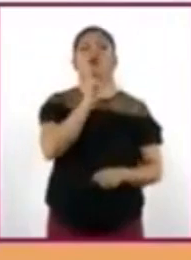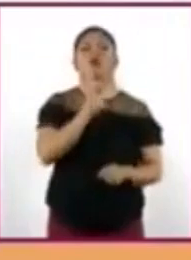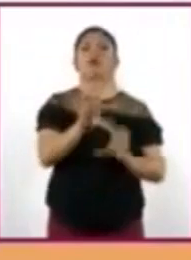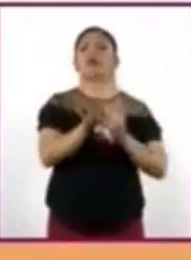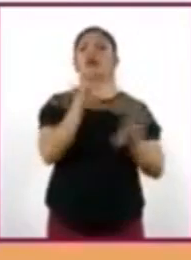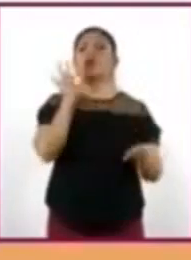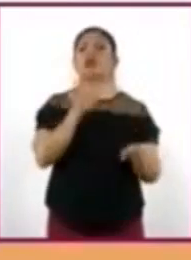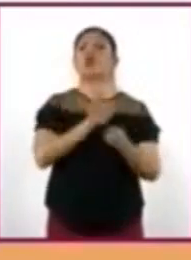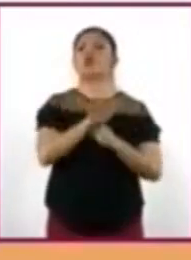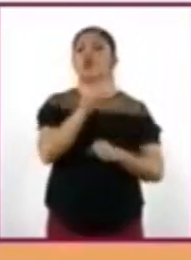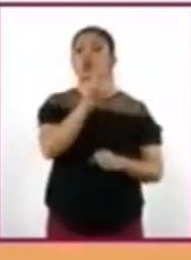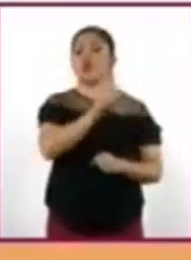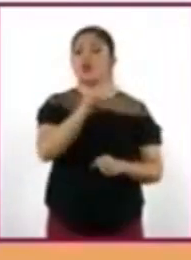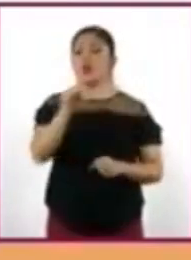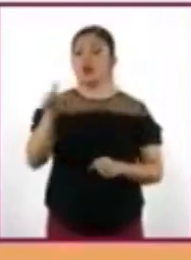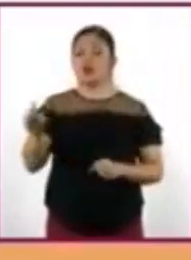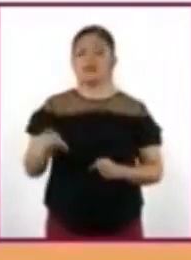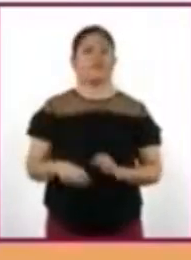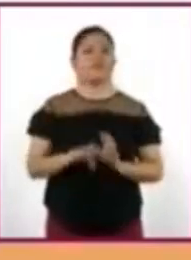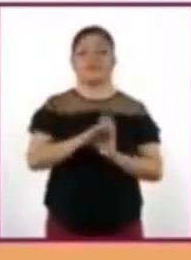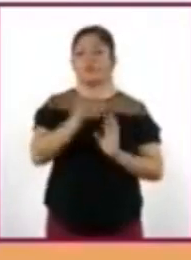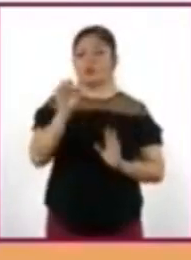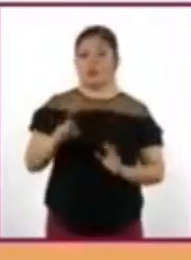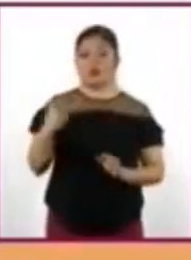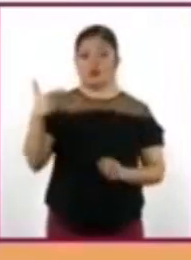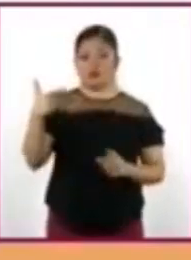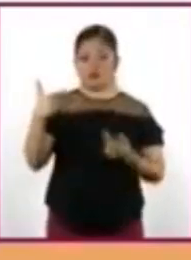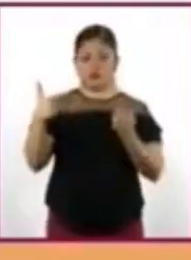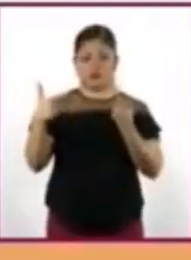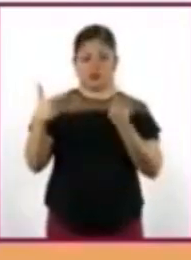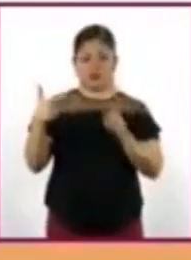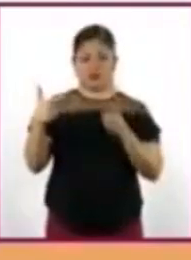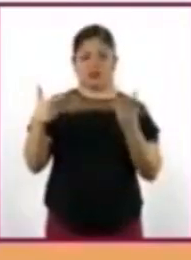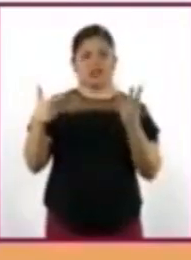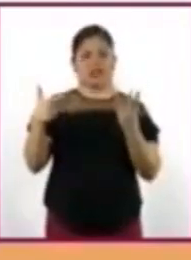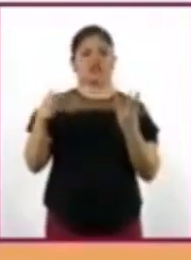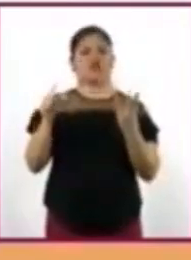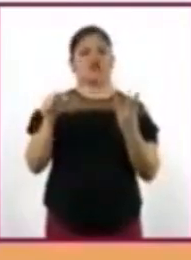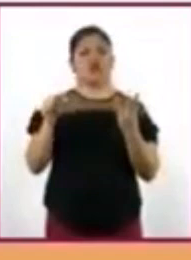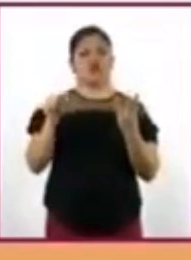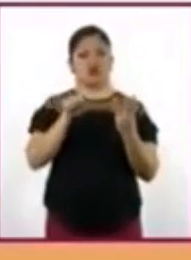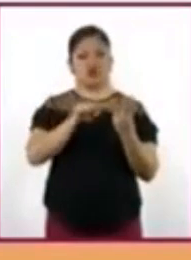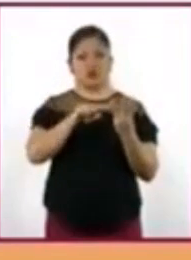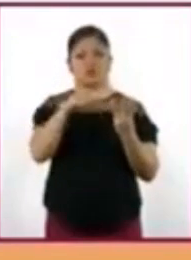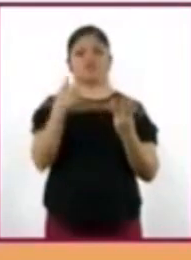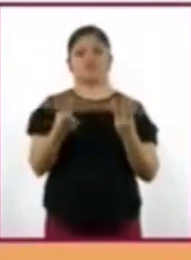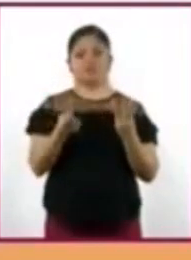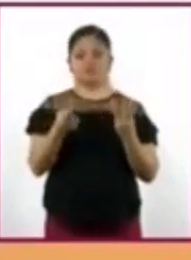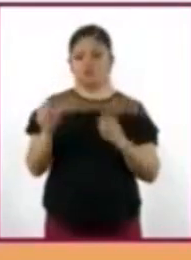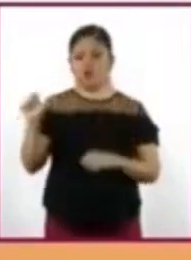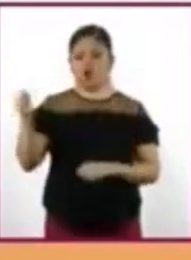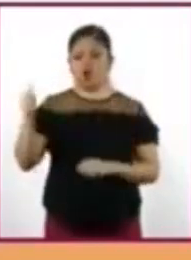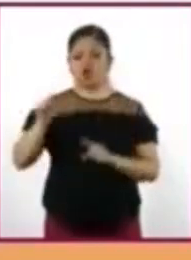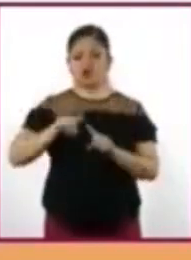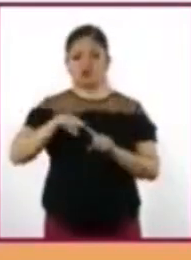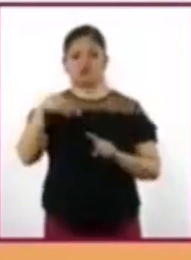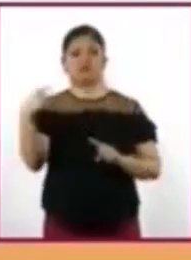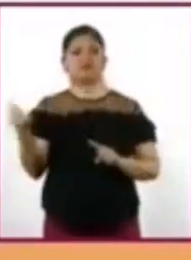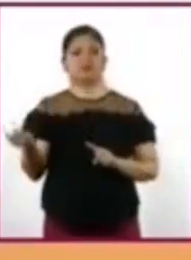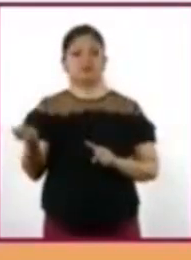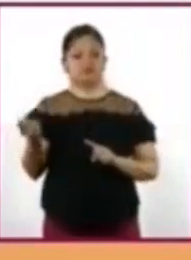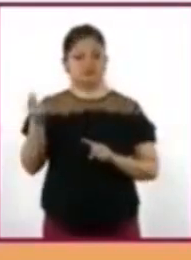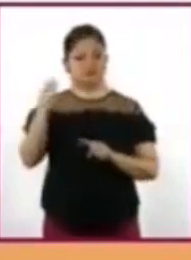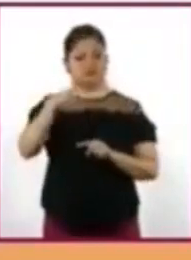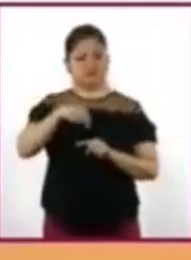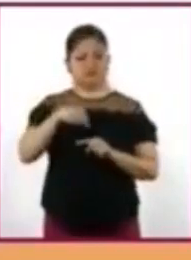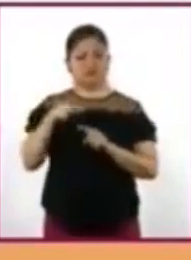esta sucesión. ¿Cómo se puede obtener el 7 a partir del 3? ¿El 11 a partir del 7?